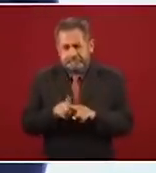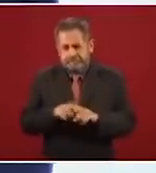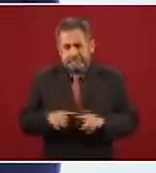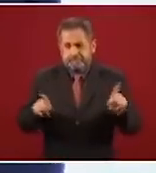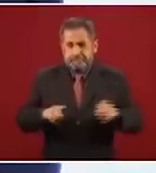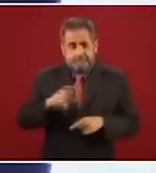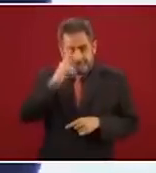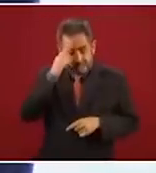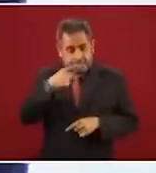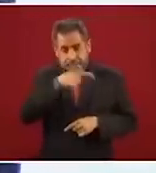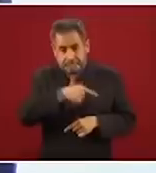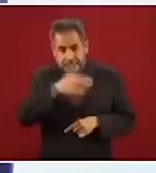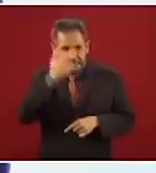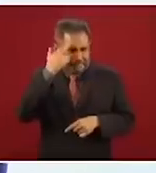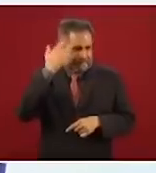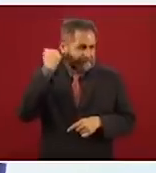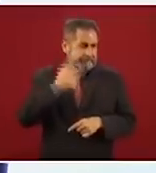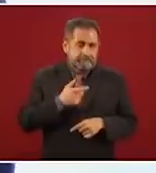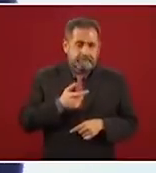por la obra,